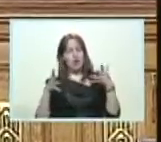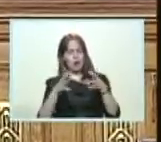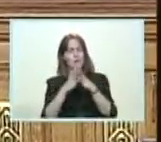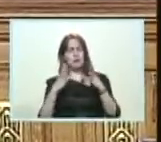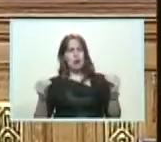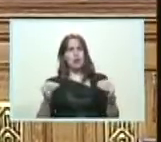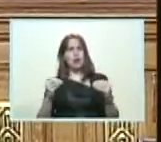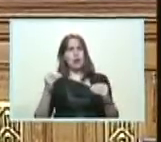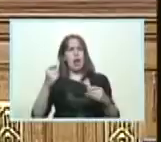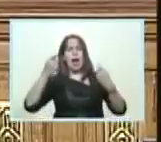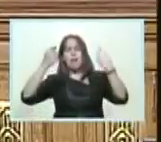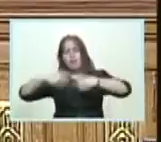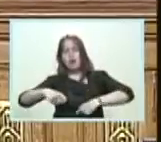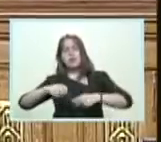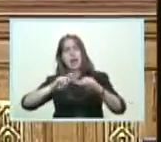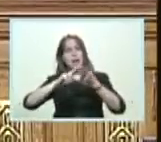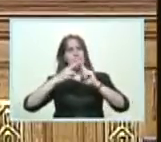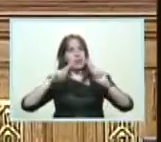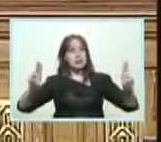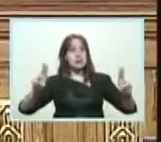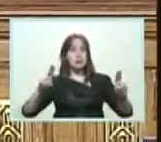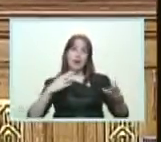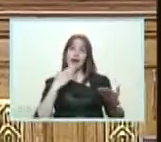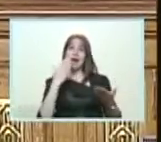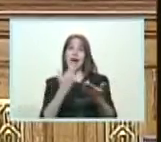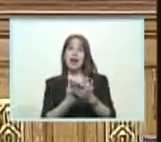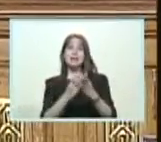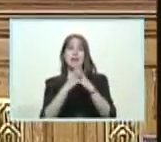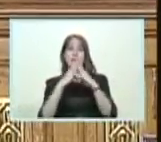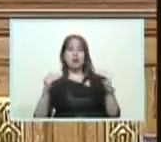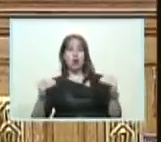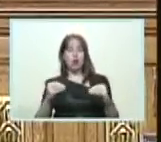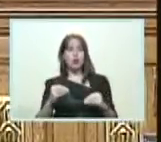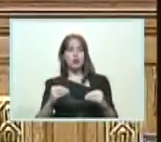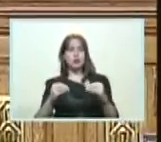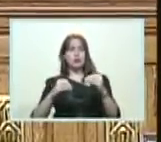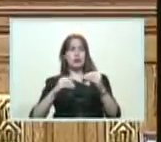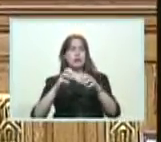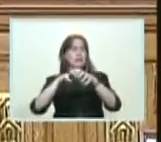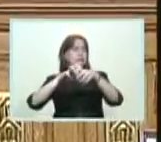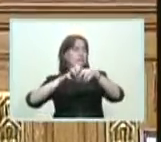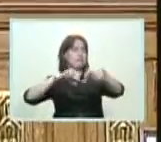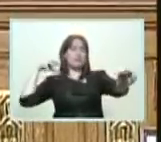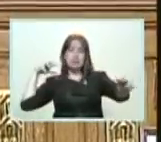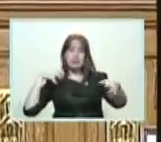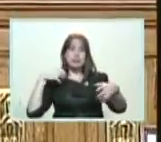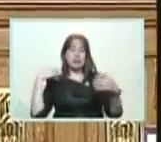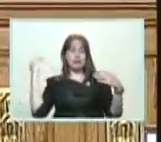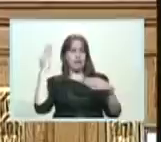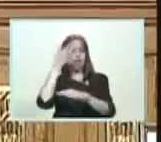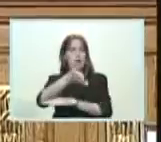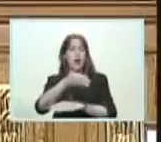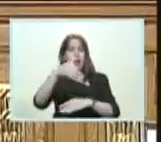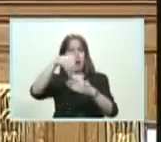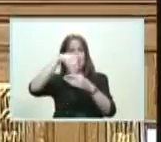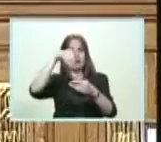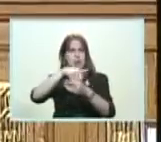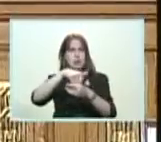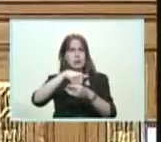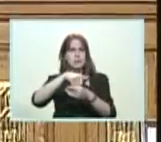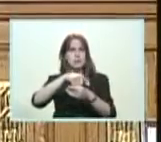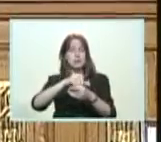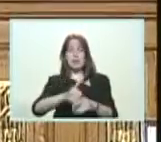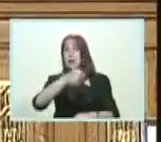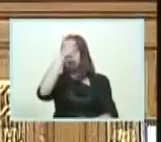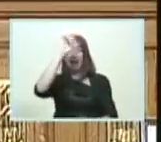esta apuesta a la paz. Yo le agradezco de verdad a millones que salieron a votar, más